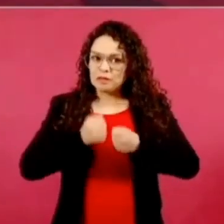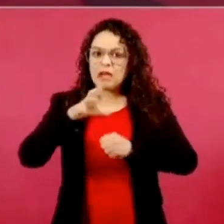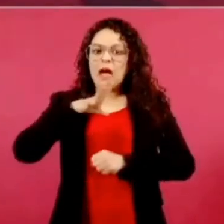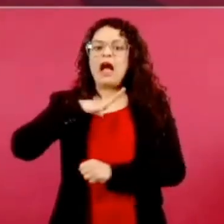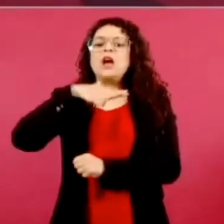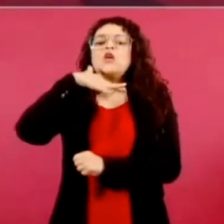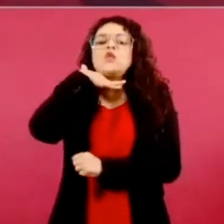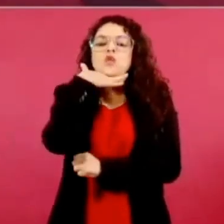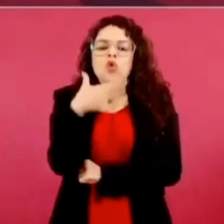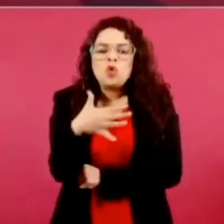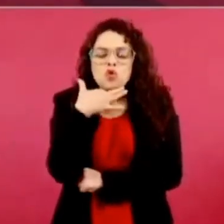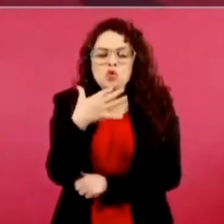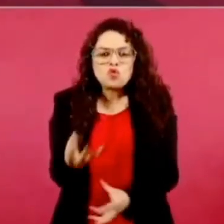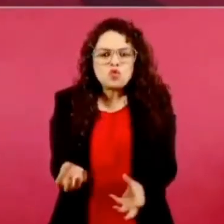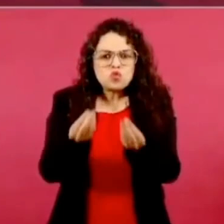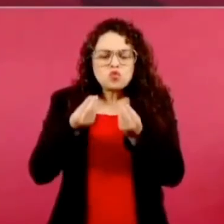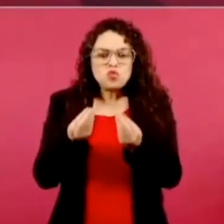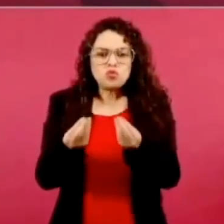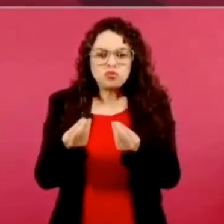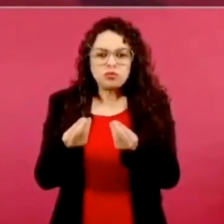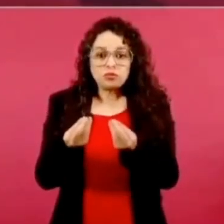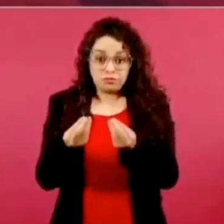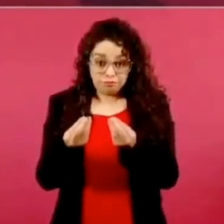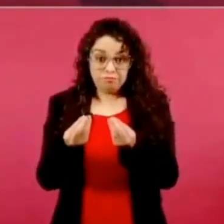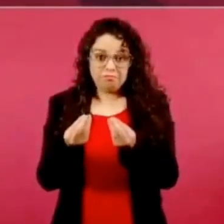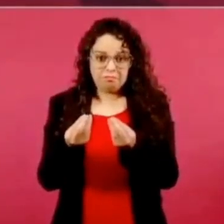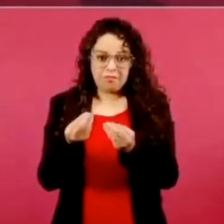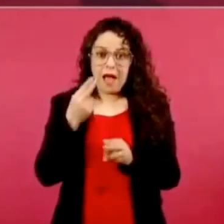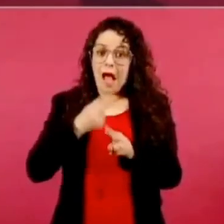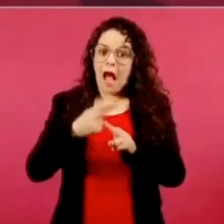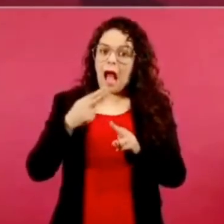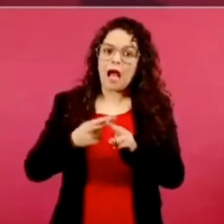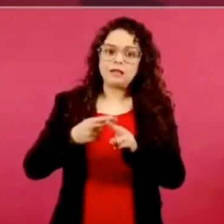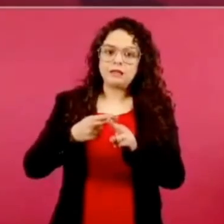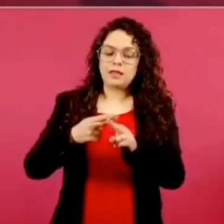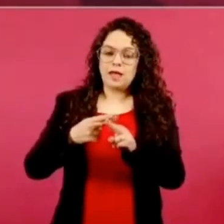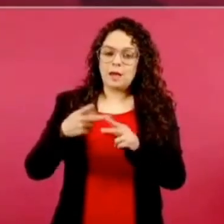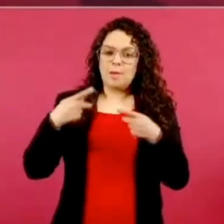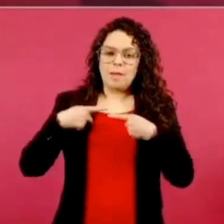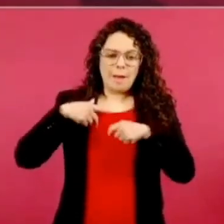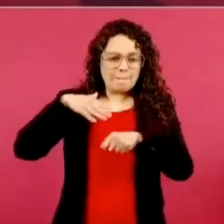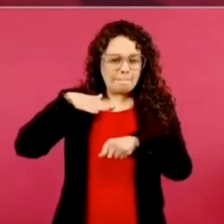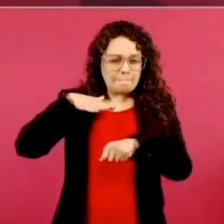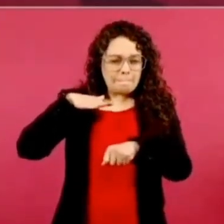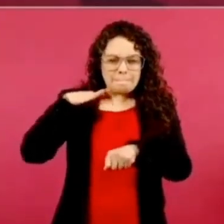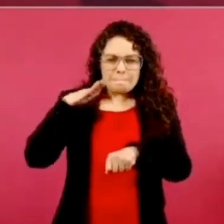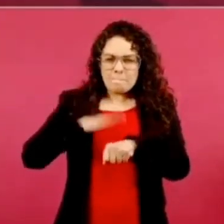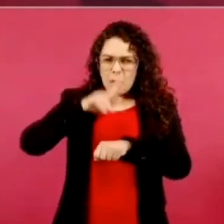de que los más corruptos, los de arriba,